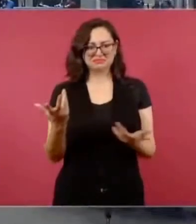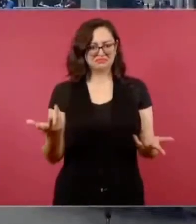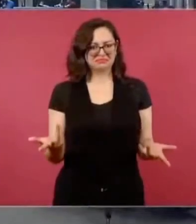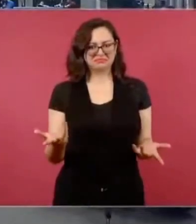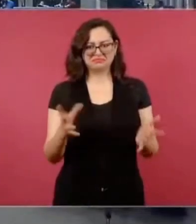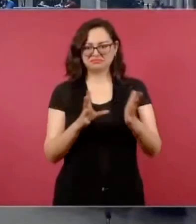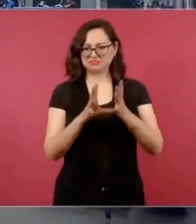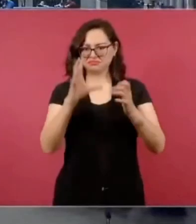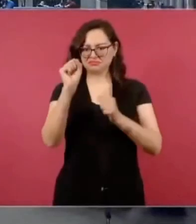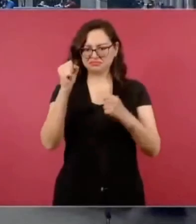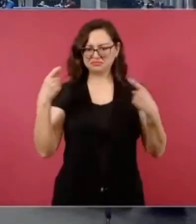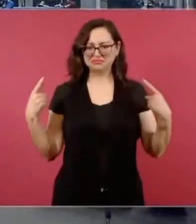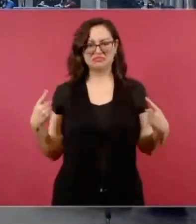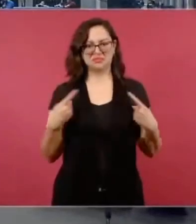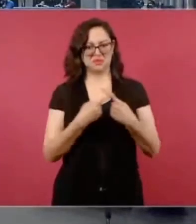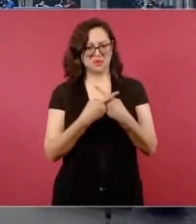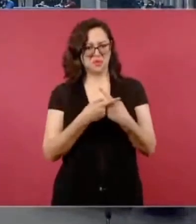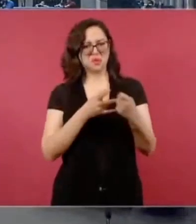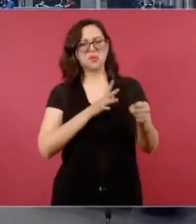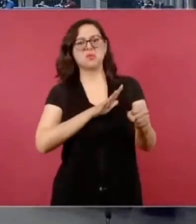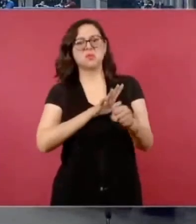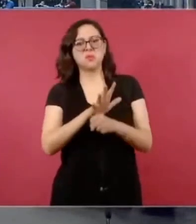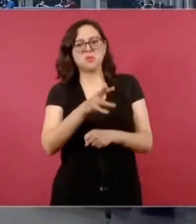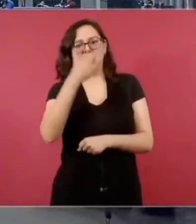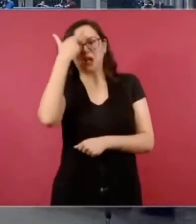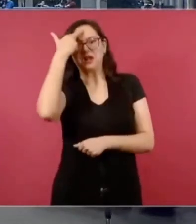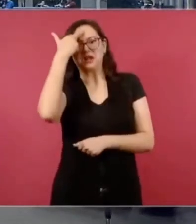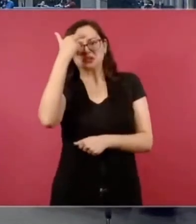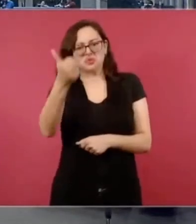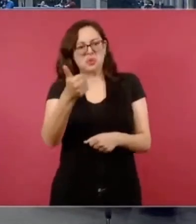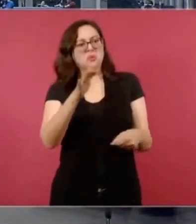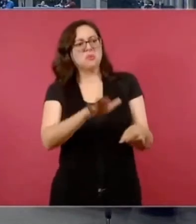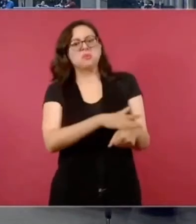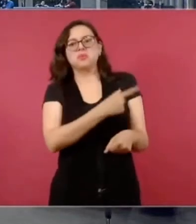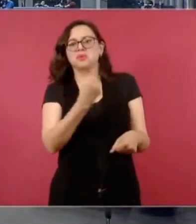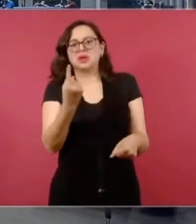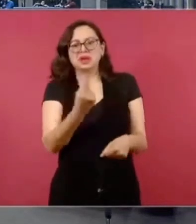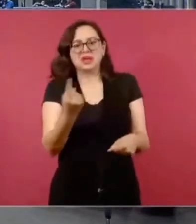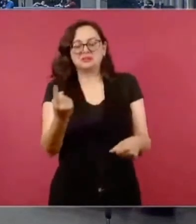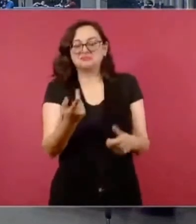ninguna razón, no argumentan,